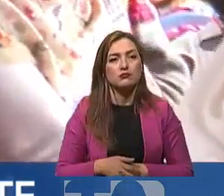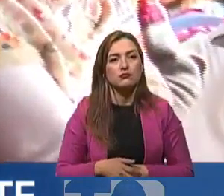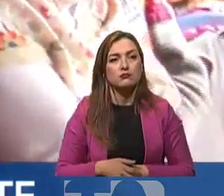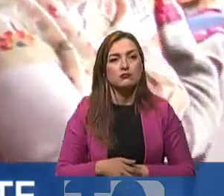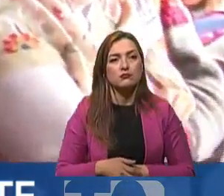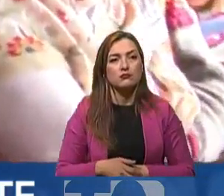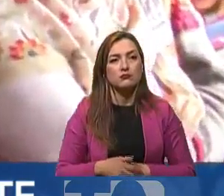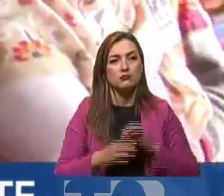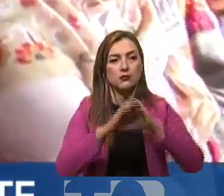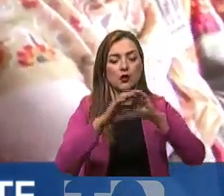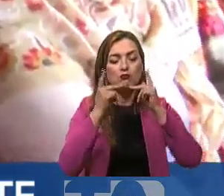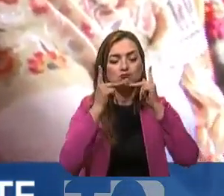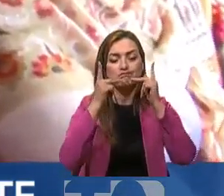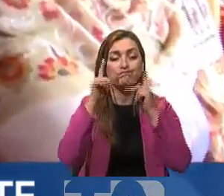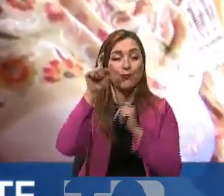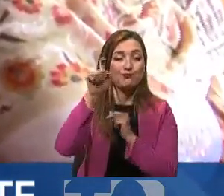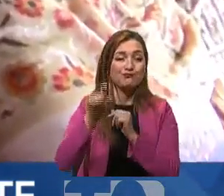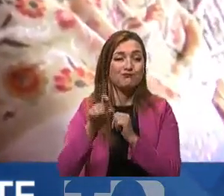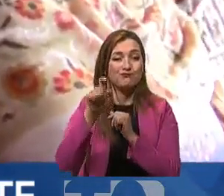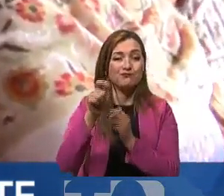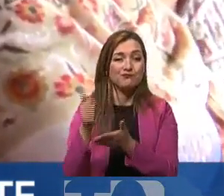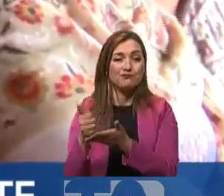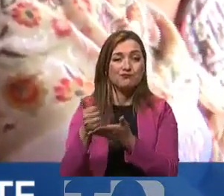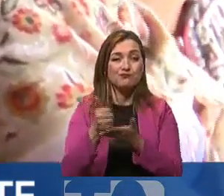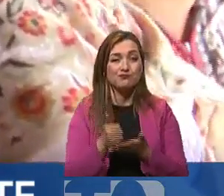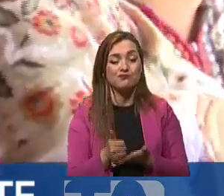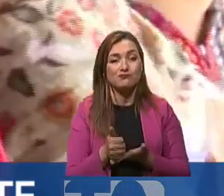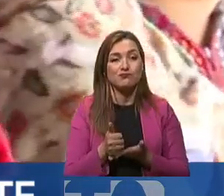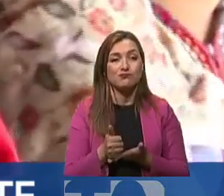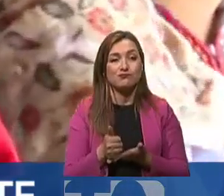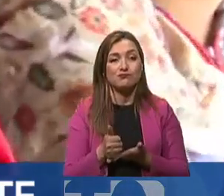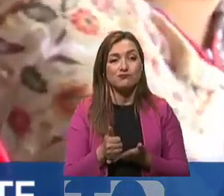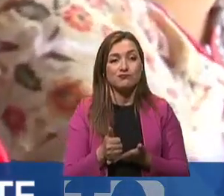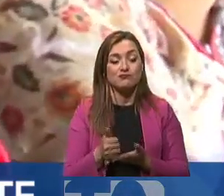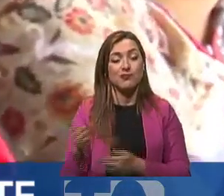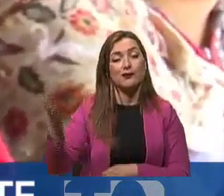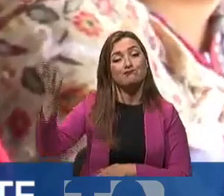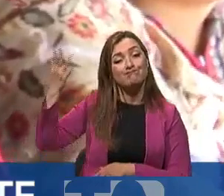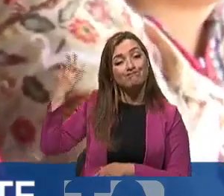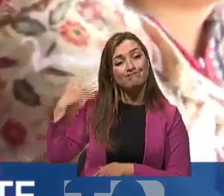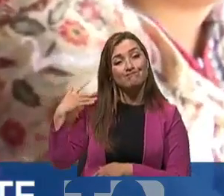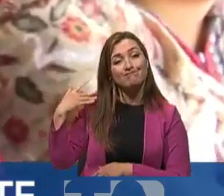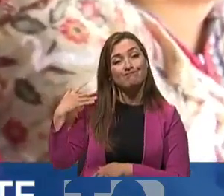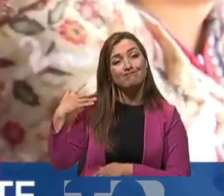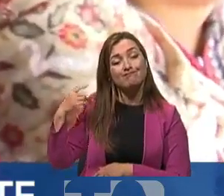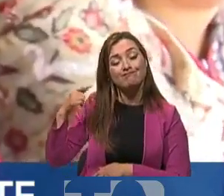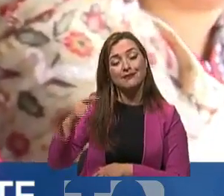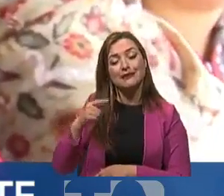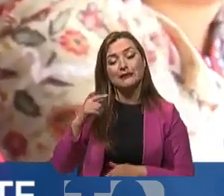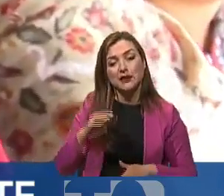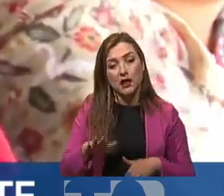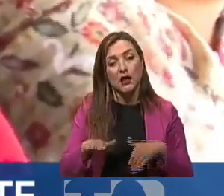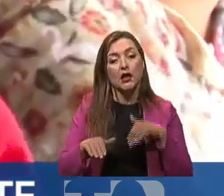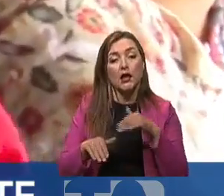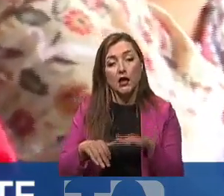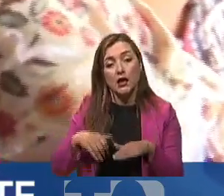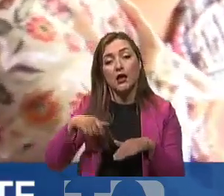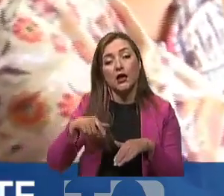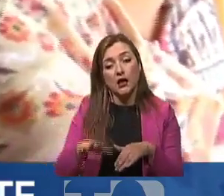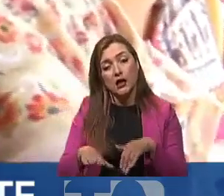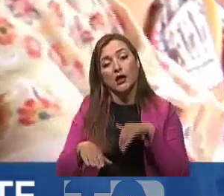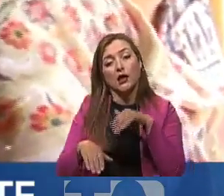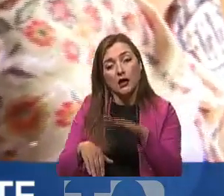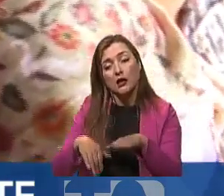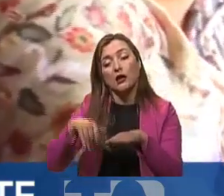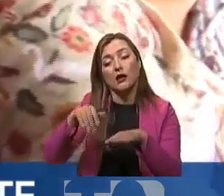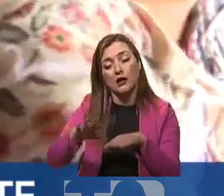tema del transporte público es necesario y es beneficioso en el sentido de que anteriormente nosotros teníamos que caminar grandes distancias. En